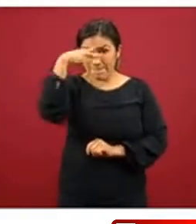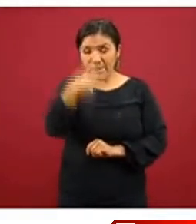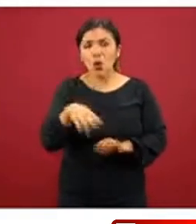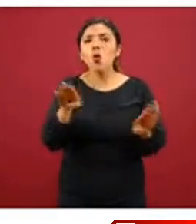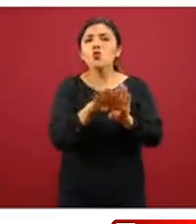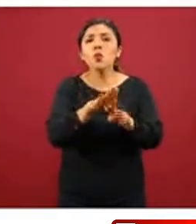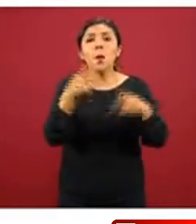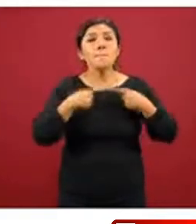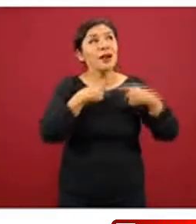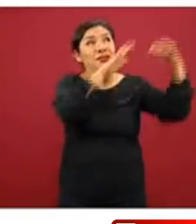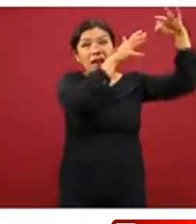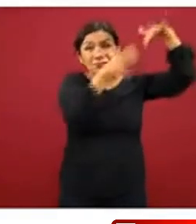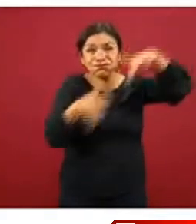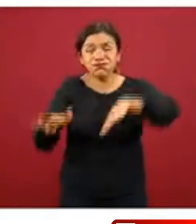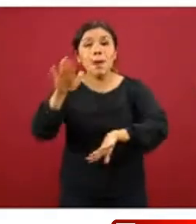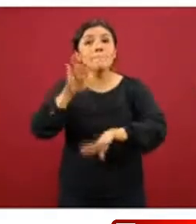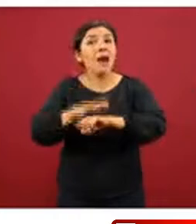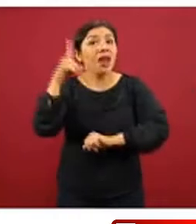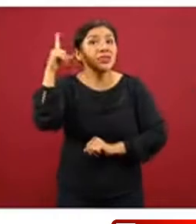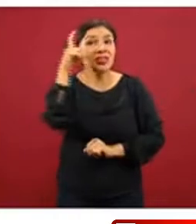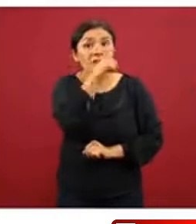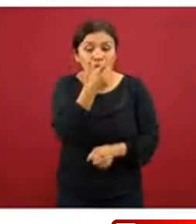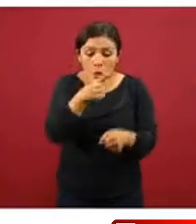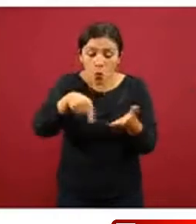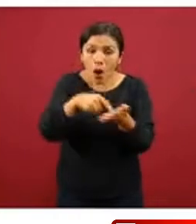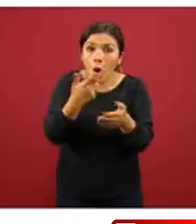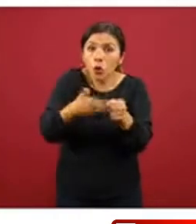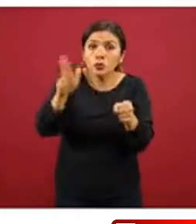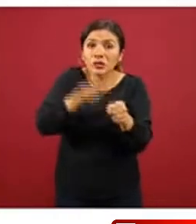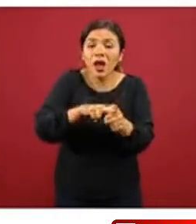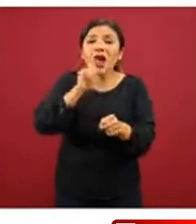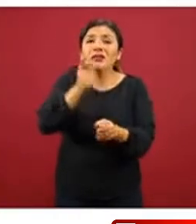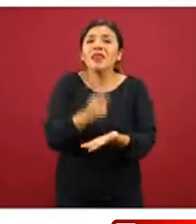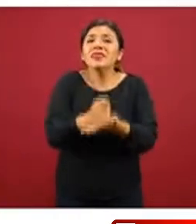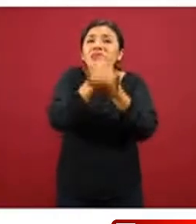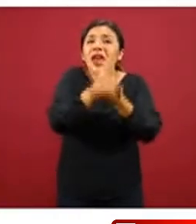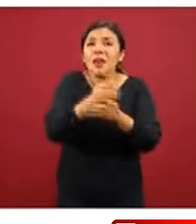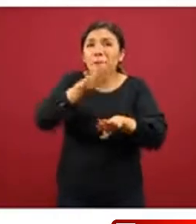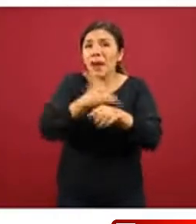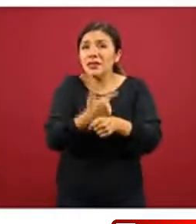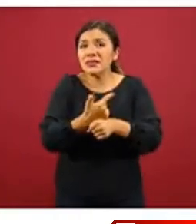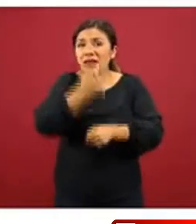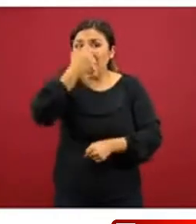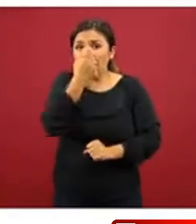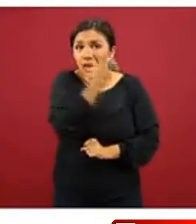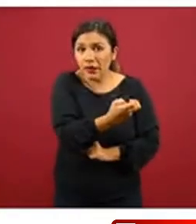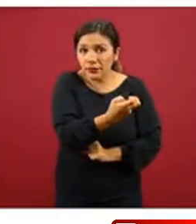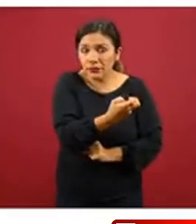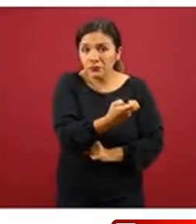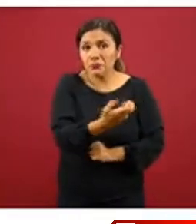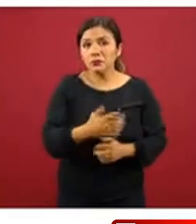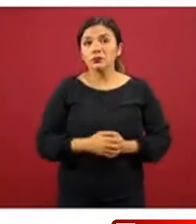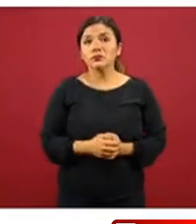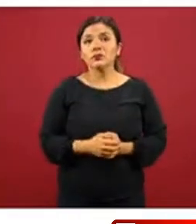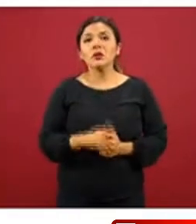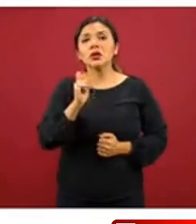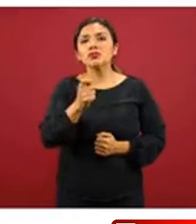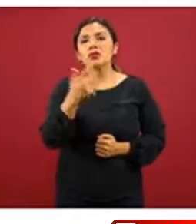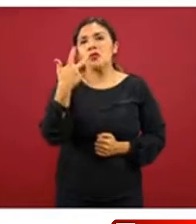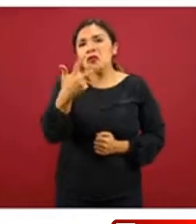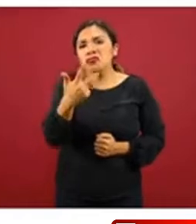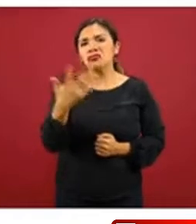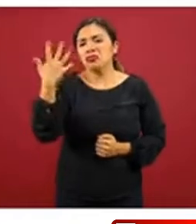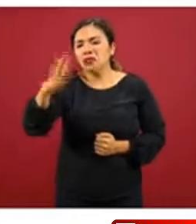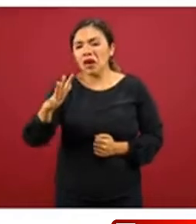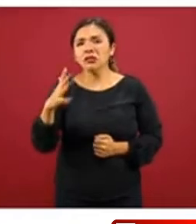cómo evacuar lo más difícil que tiene un hospital, que sería una terapia intensiva. Si son 8, 10, 12,